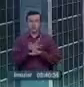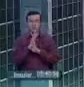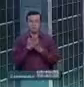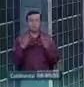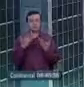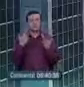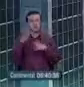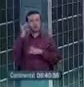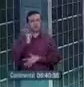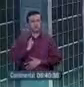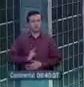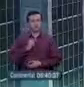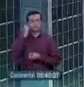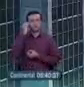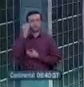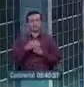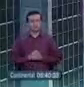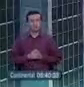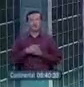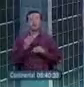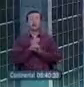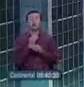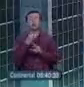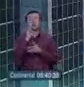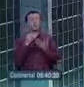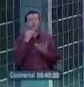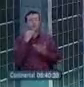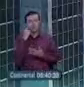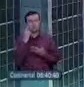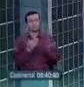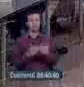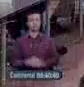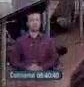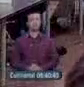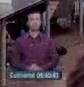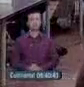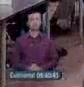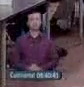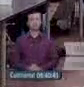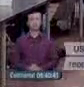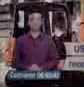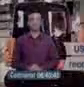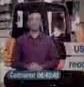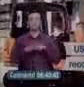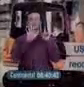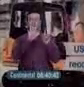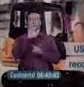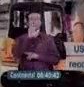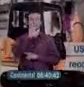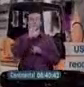Desarrollo presentó el detalle de la valoración y la metodología para este trabajo. A